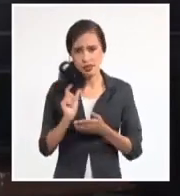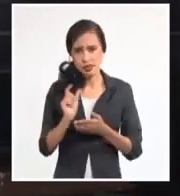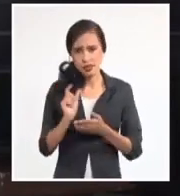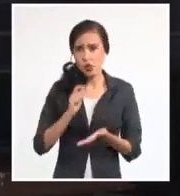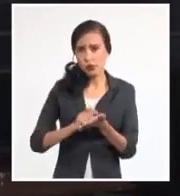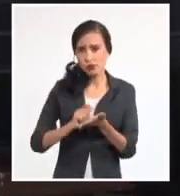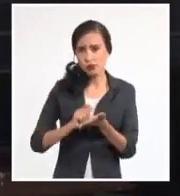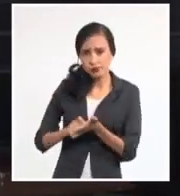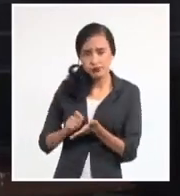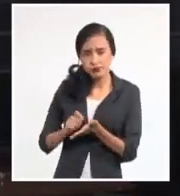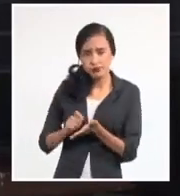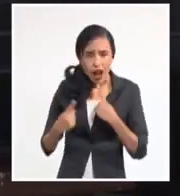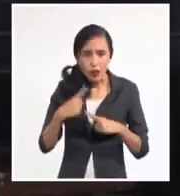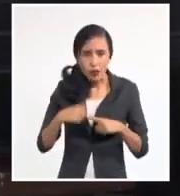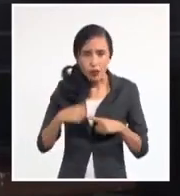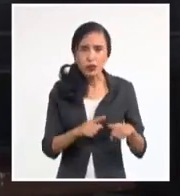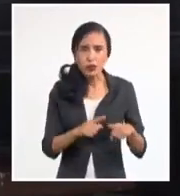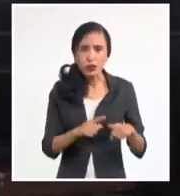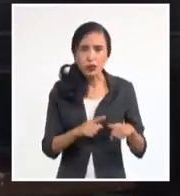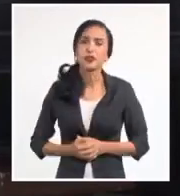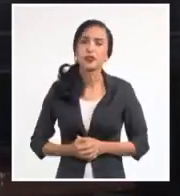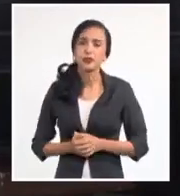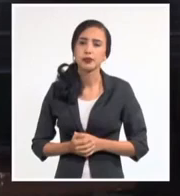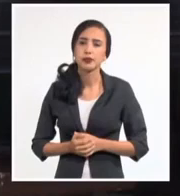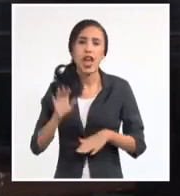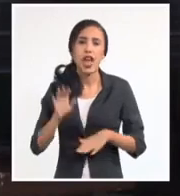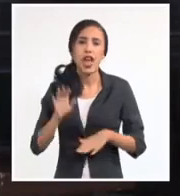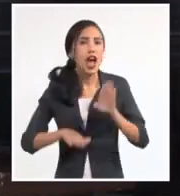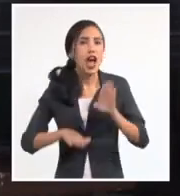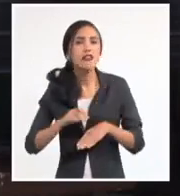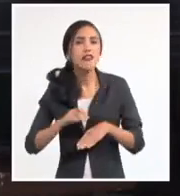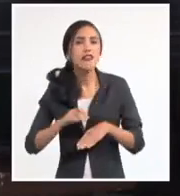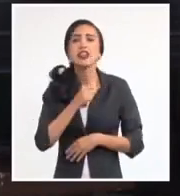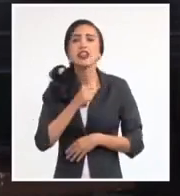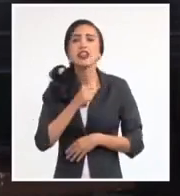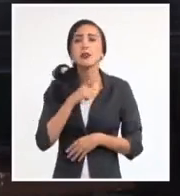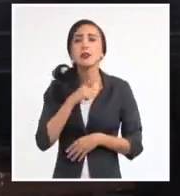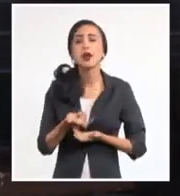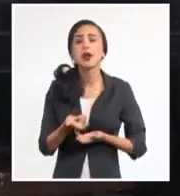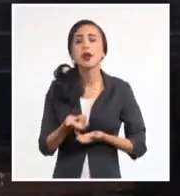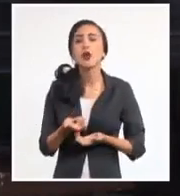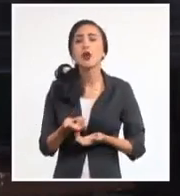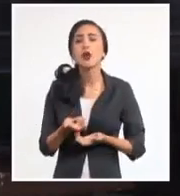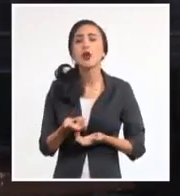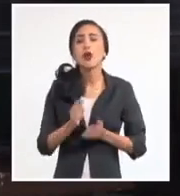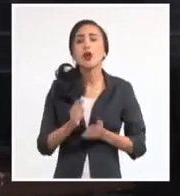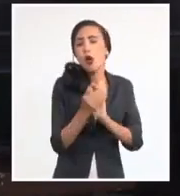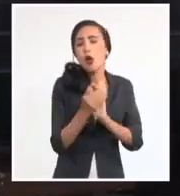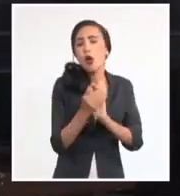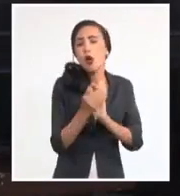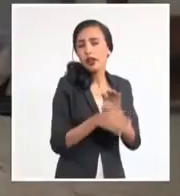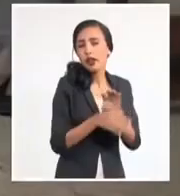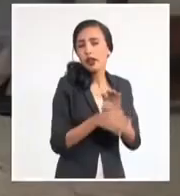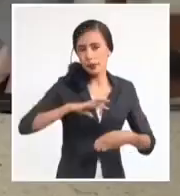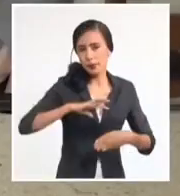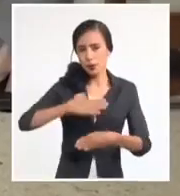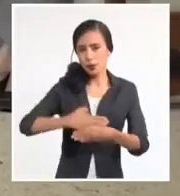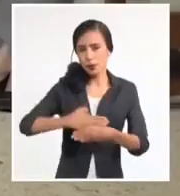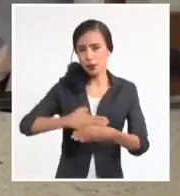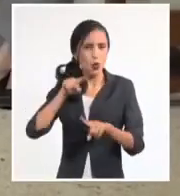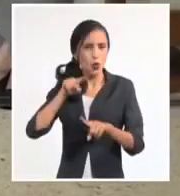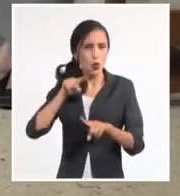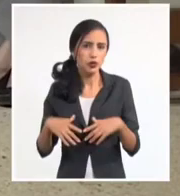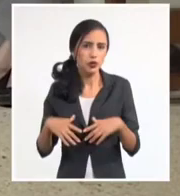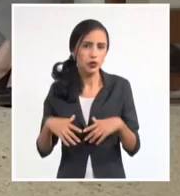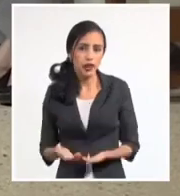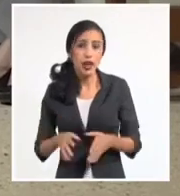de hoy, en los apuntes de la jornada de hoy, que en ocasiones se intenta sobre todo ocultar la ilegalidad del bloqueo, pero hay un propósito y es poner al